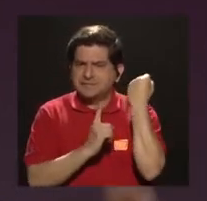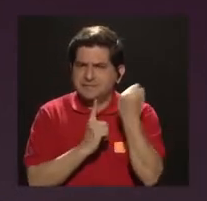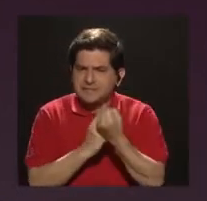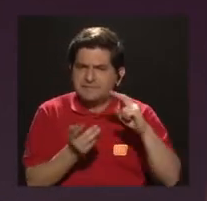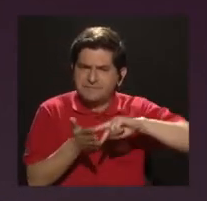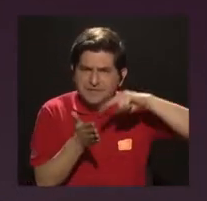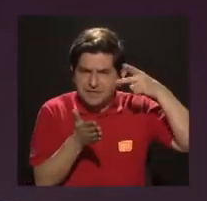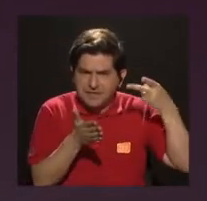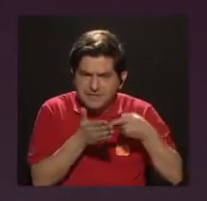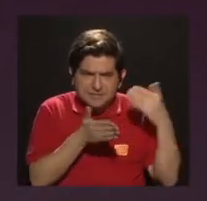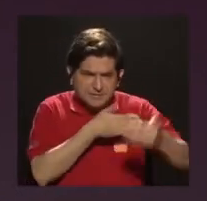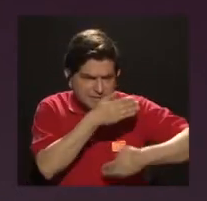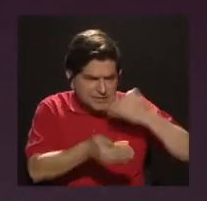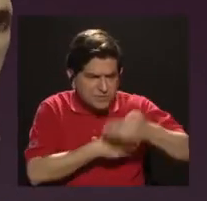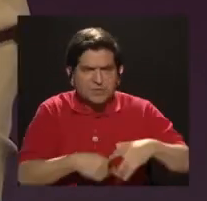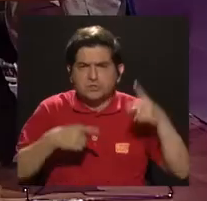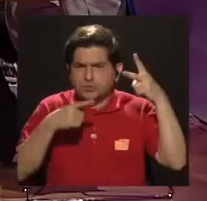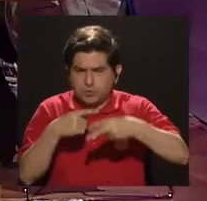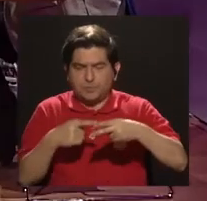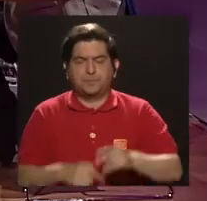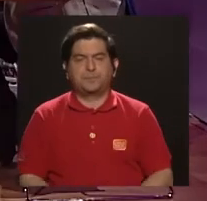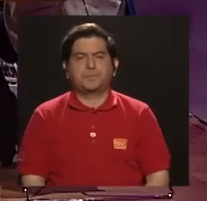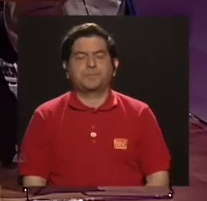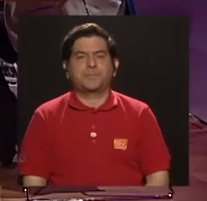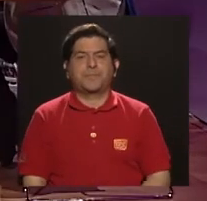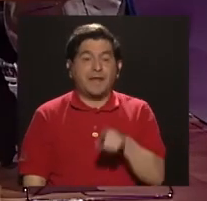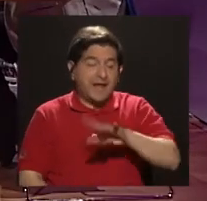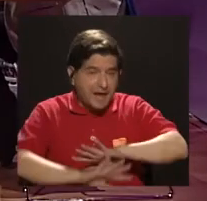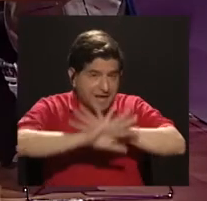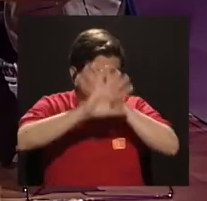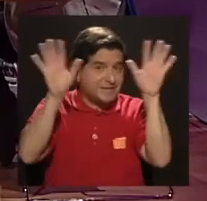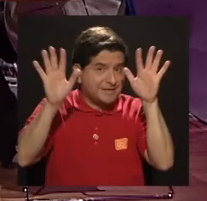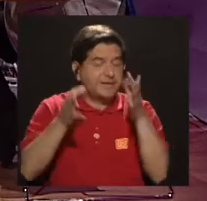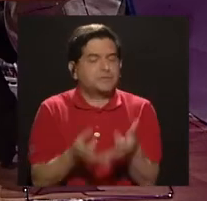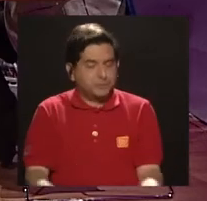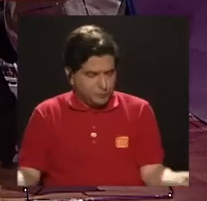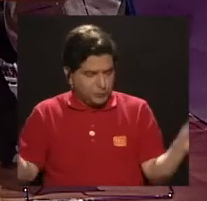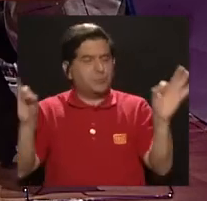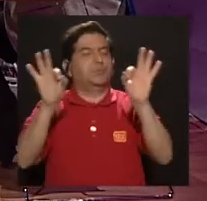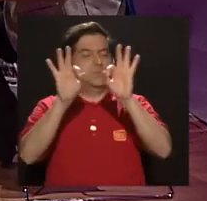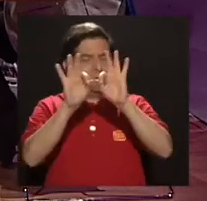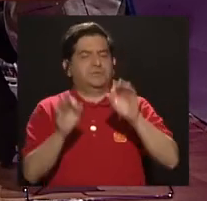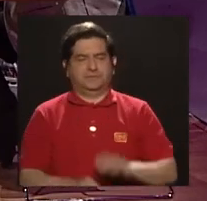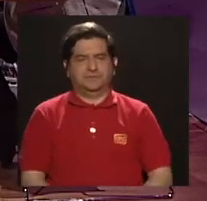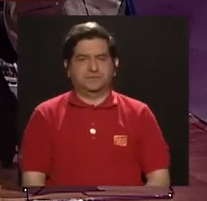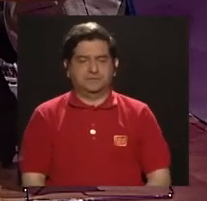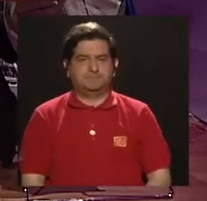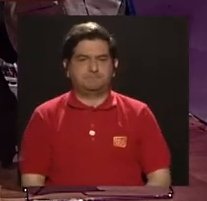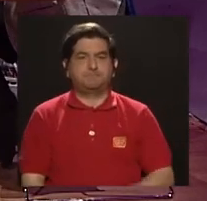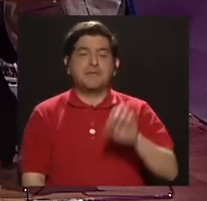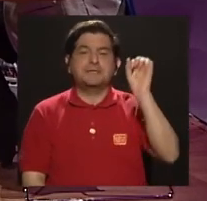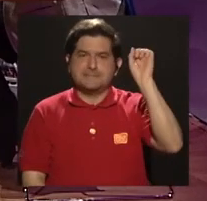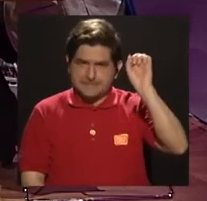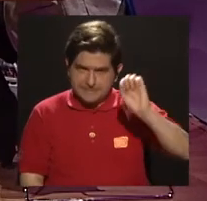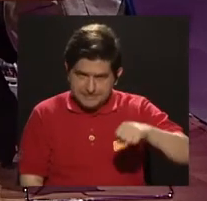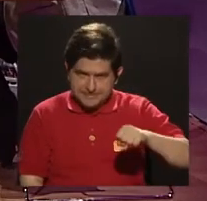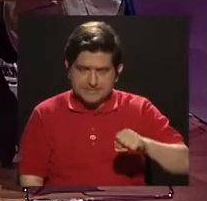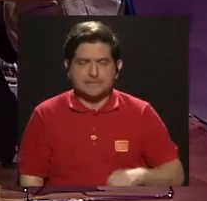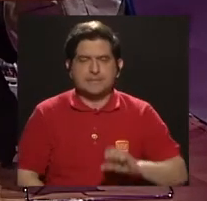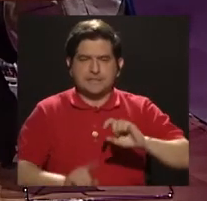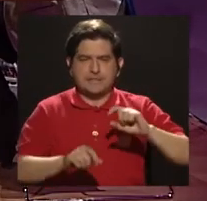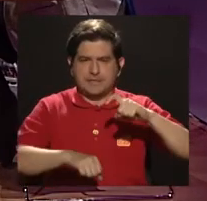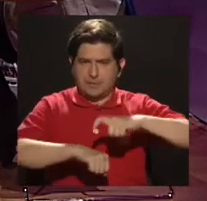este proceso de institución es importante esa aclaración es importante en el sentido de que si bien hay una coyuntura